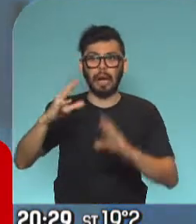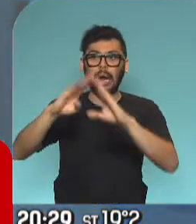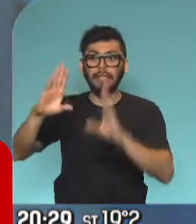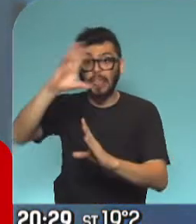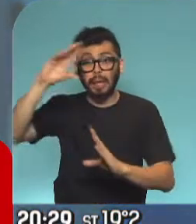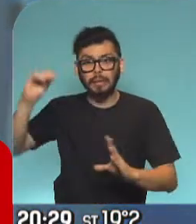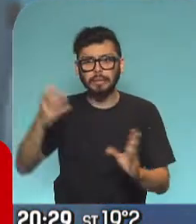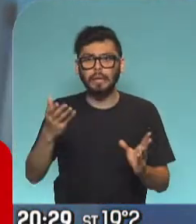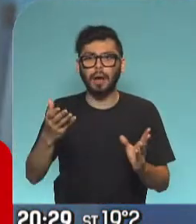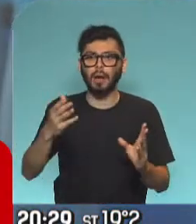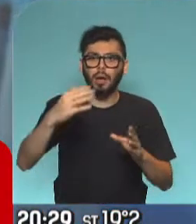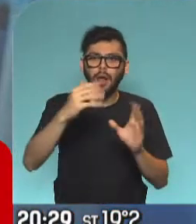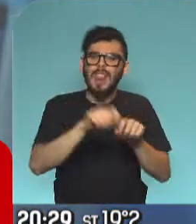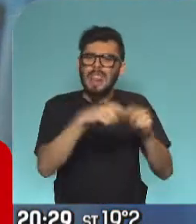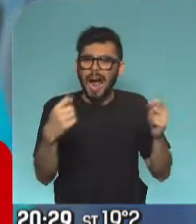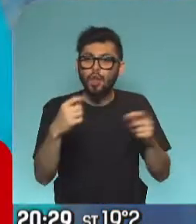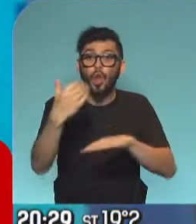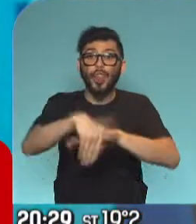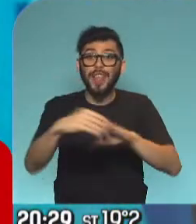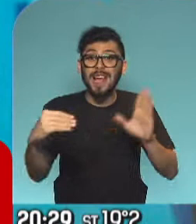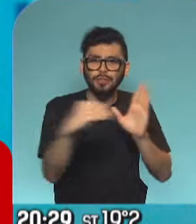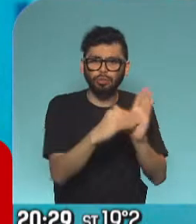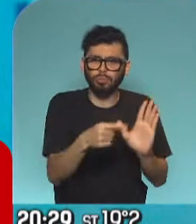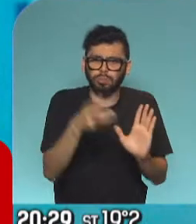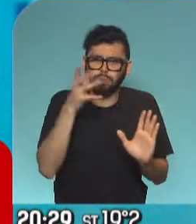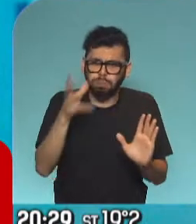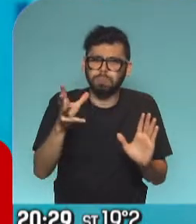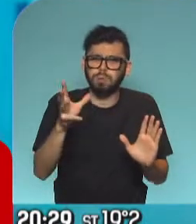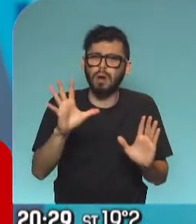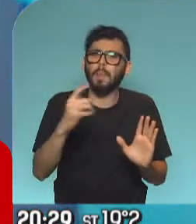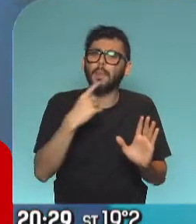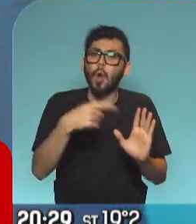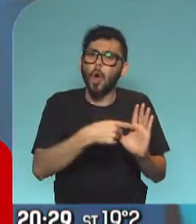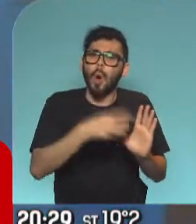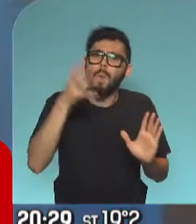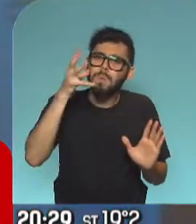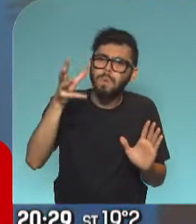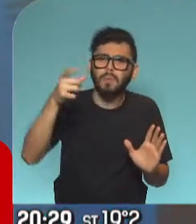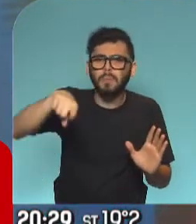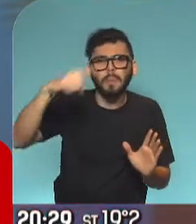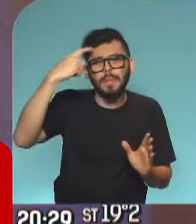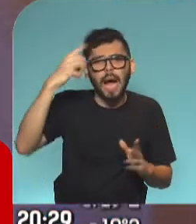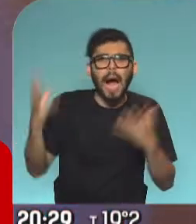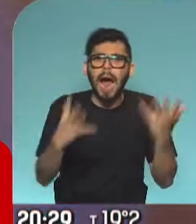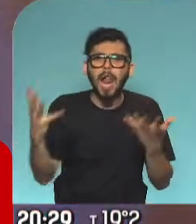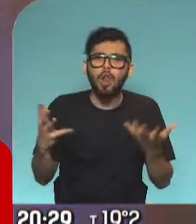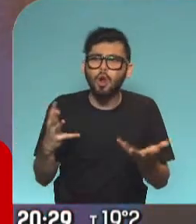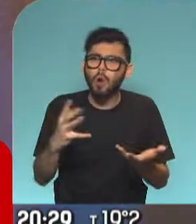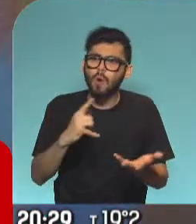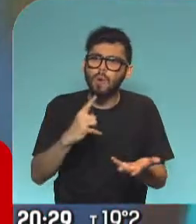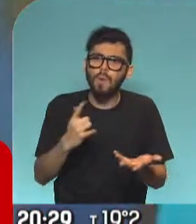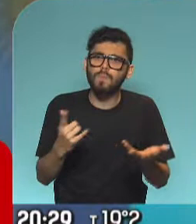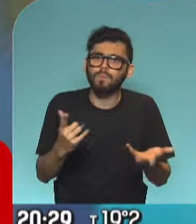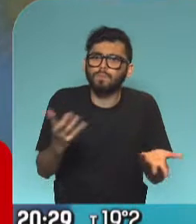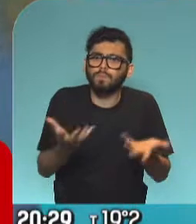un diario publique su dirección ahora pasando este límite que es lo que se puede hacer se pueden tomar acciones piensan hacer algo desde el oficialismo o